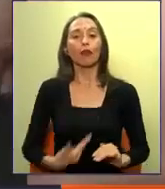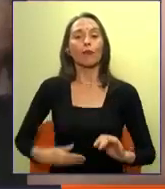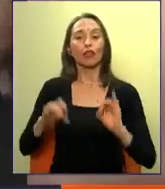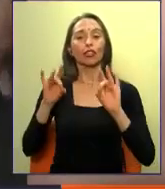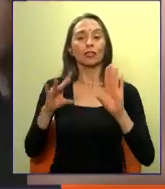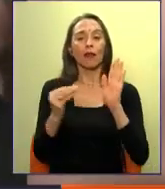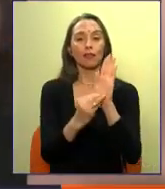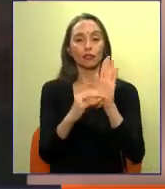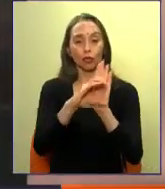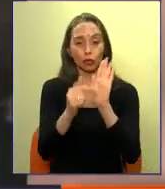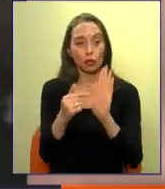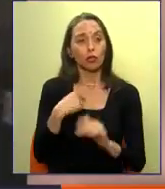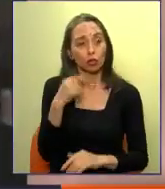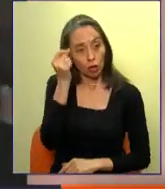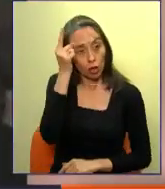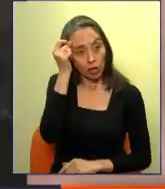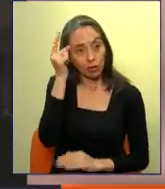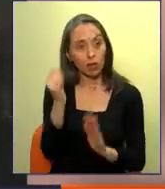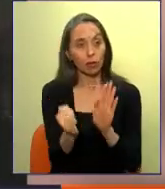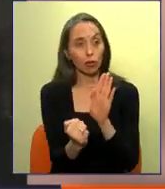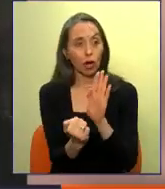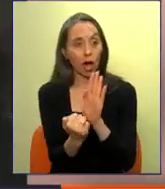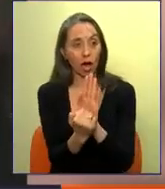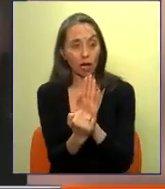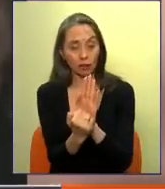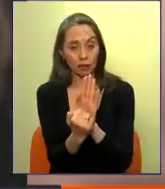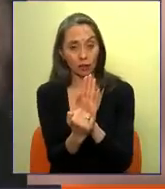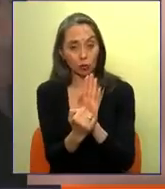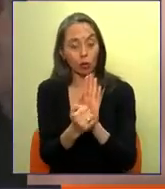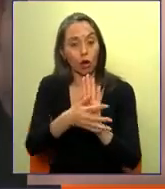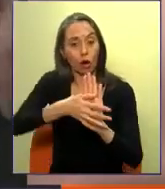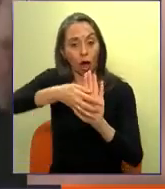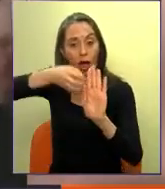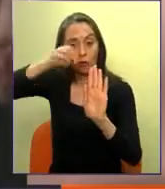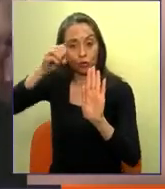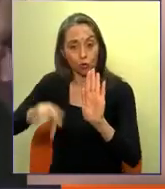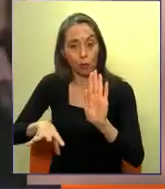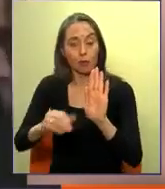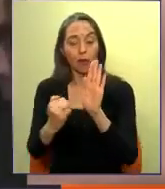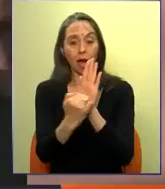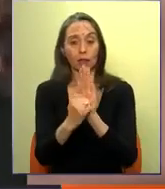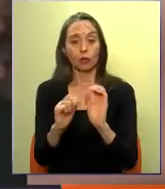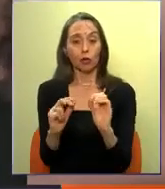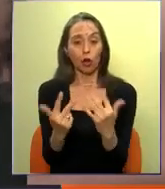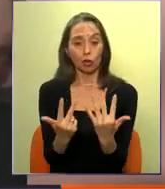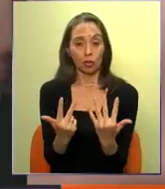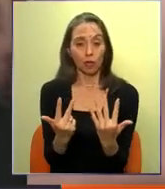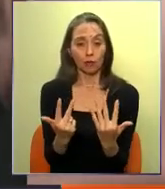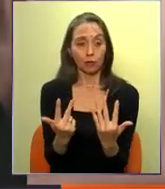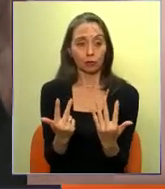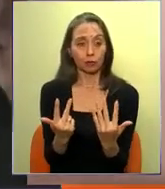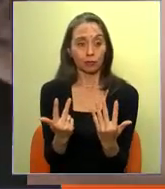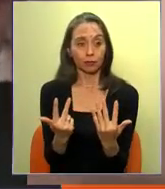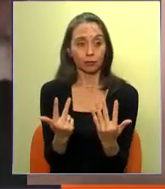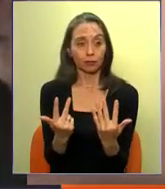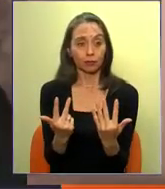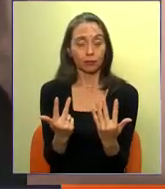entiendo que el artículo, al suprimirse el artículo 8,